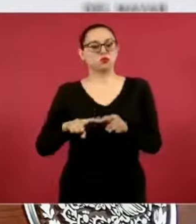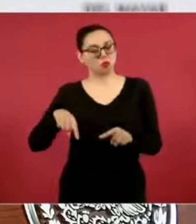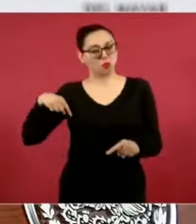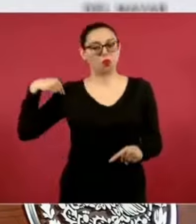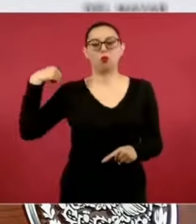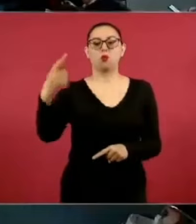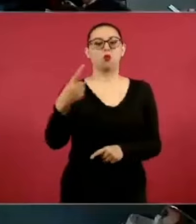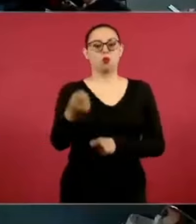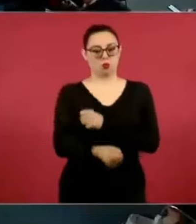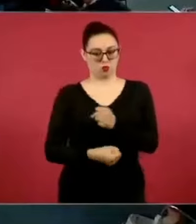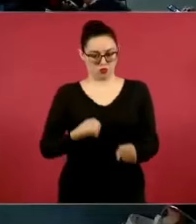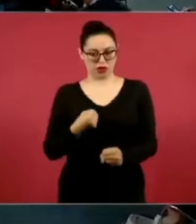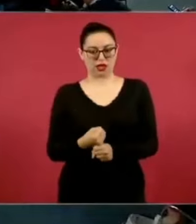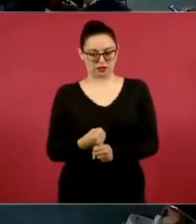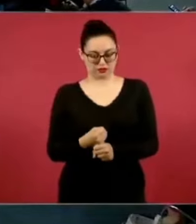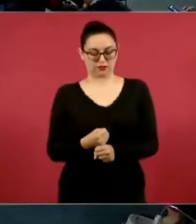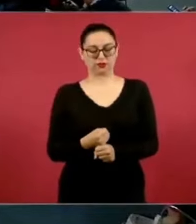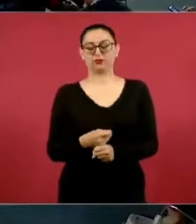Y